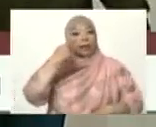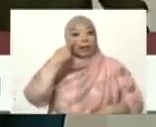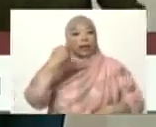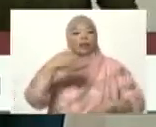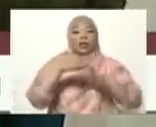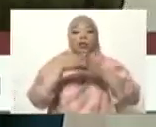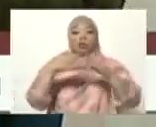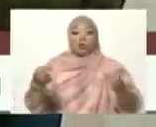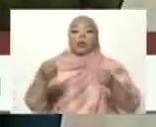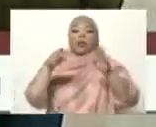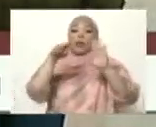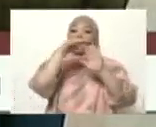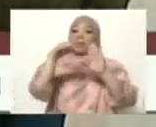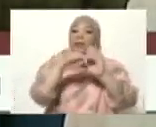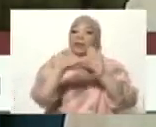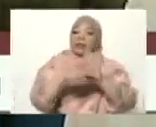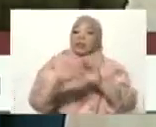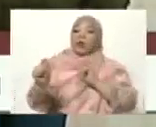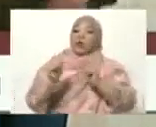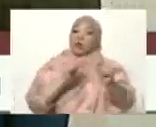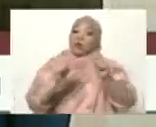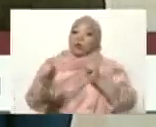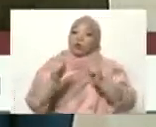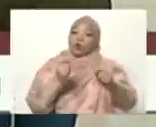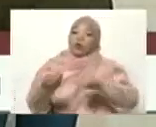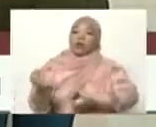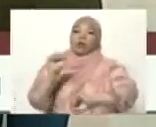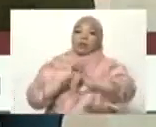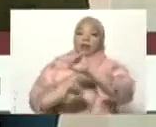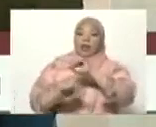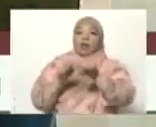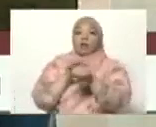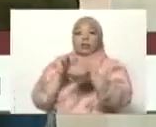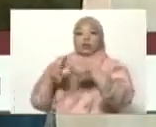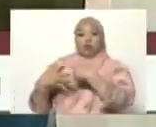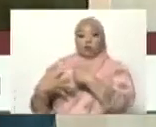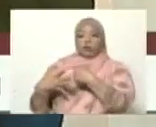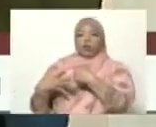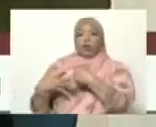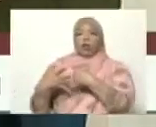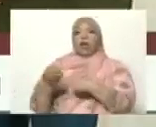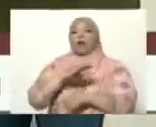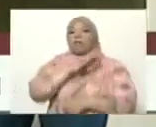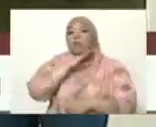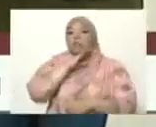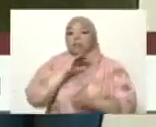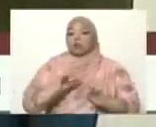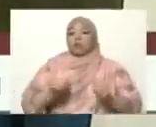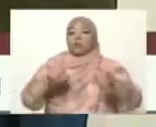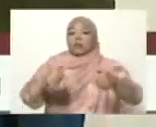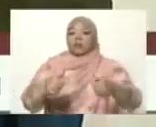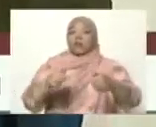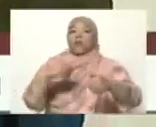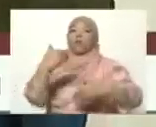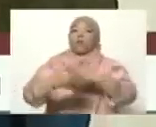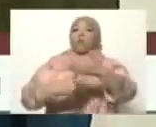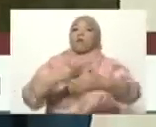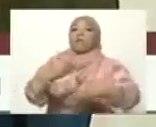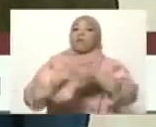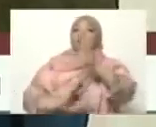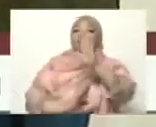las medidas de control y de prevención del COVID, porque bueno, empieza a haber un crecimiento, no podemos abandonar